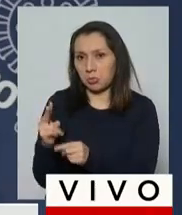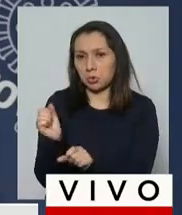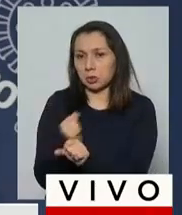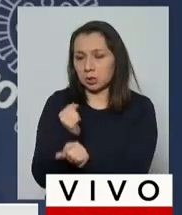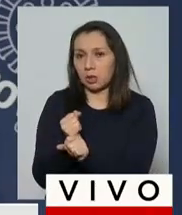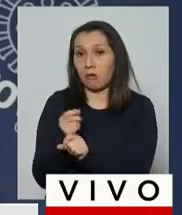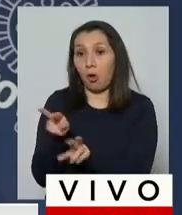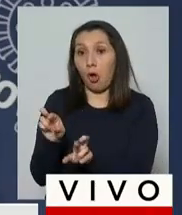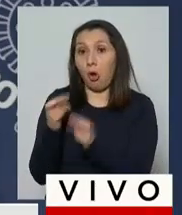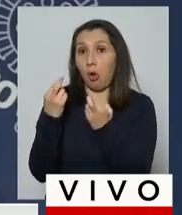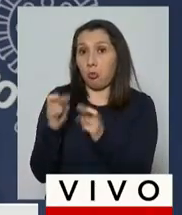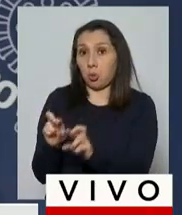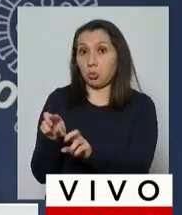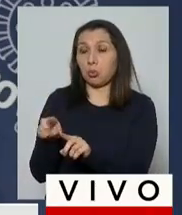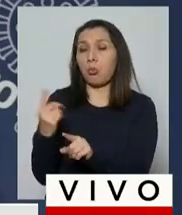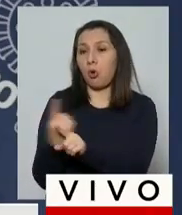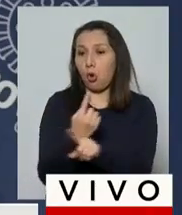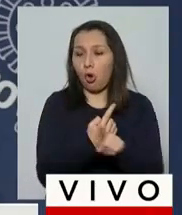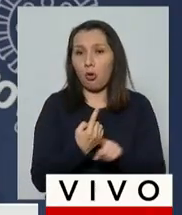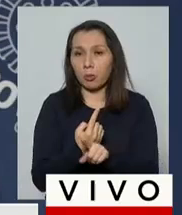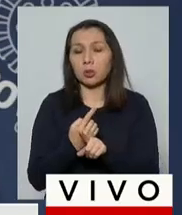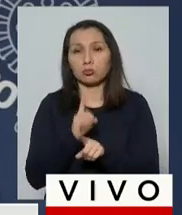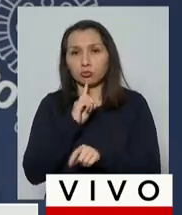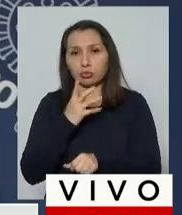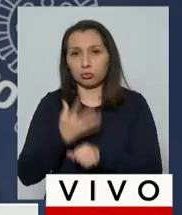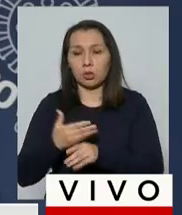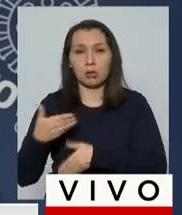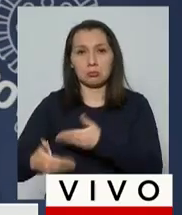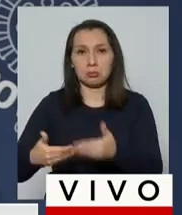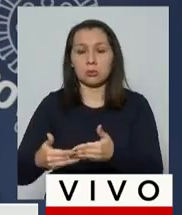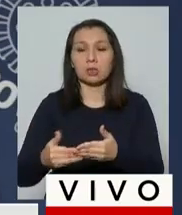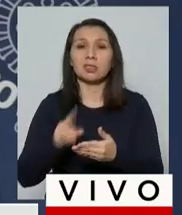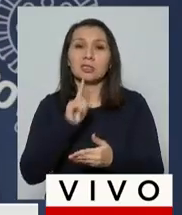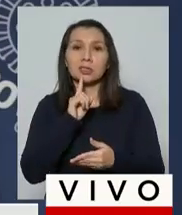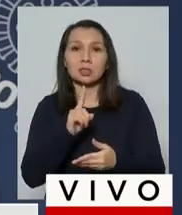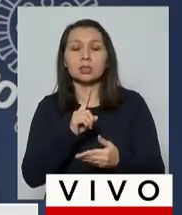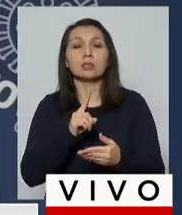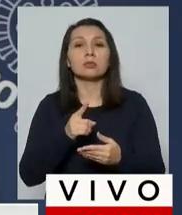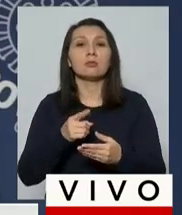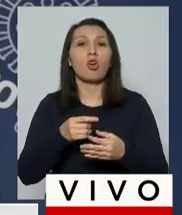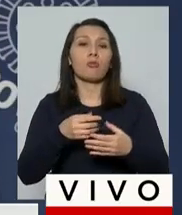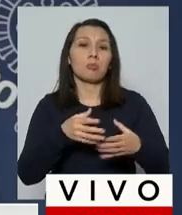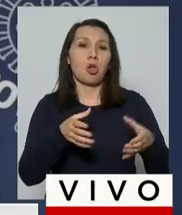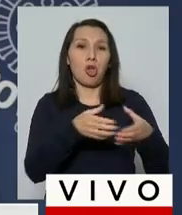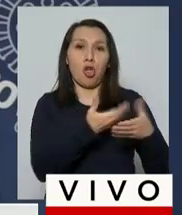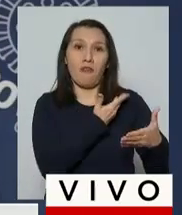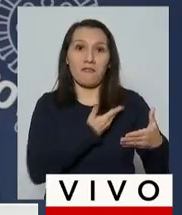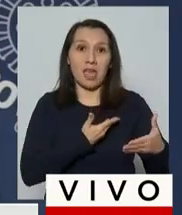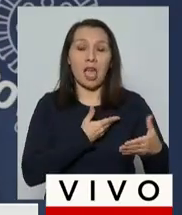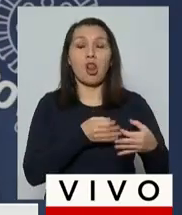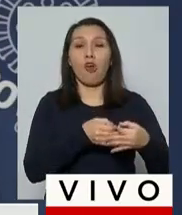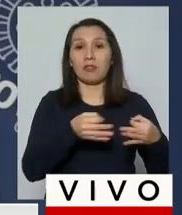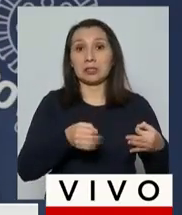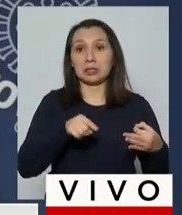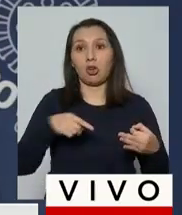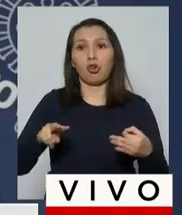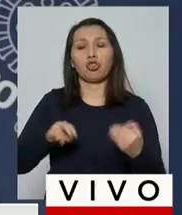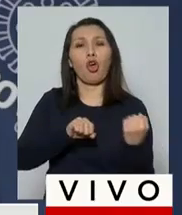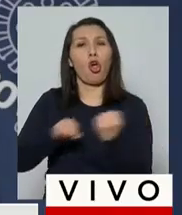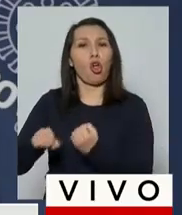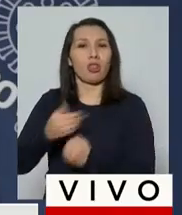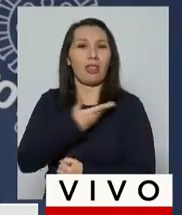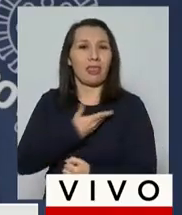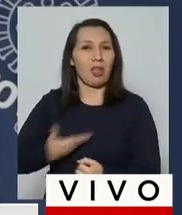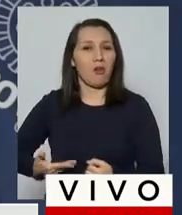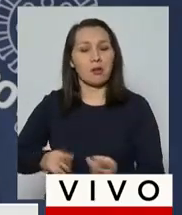esa oportunidad de conversación que está existiendo entre el oficialismo y la oposición. Se me pidió que